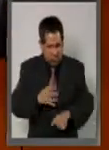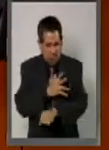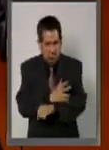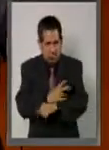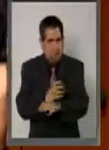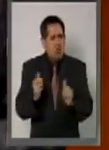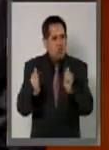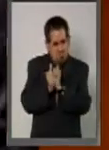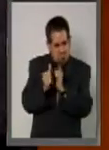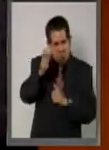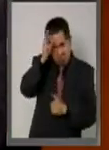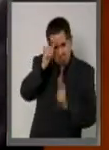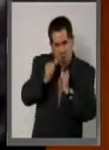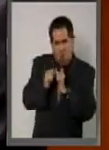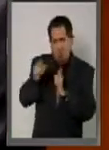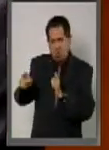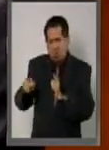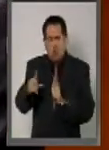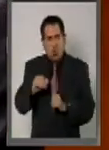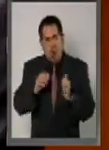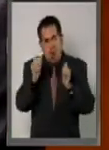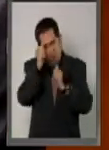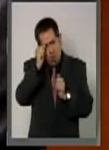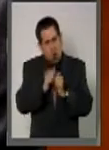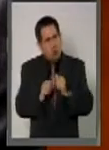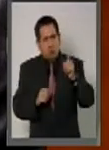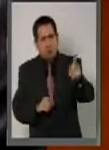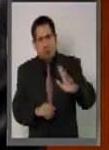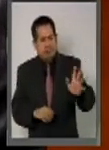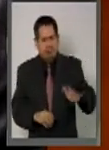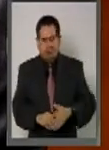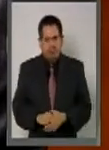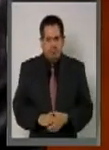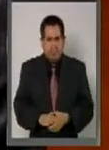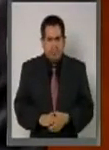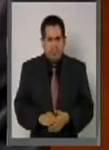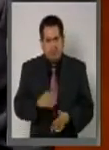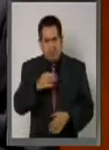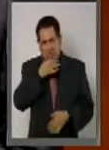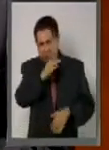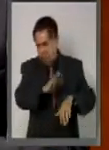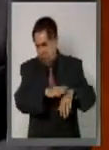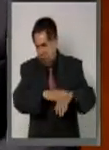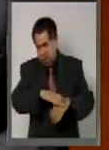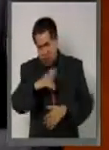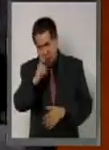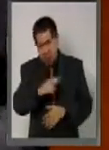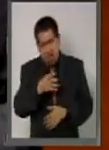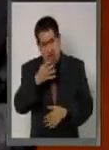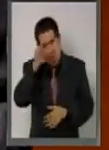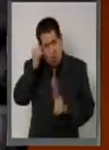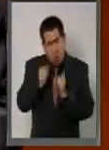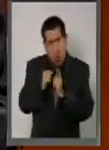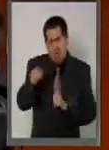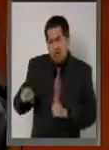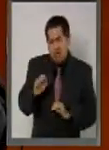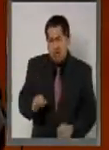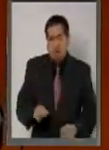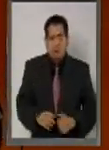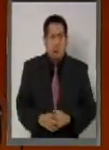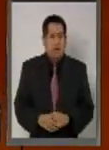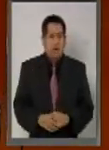Laida Sansores, no con usted. Es una absoluta verdad. El